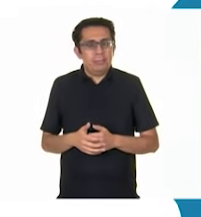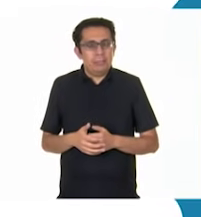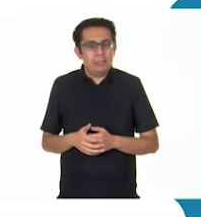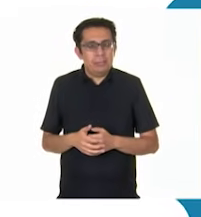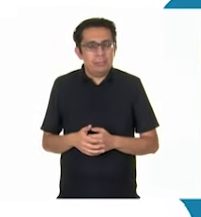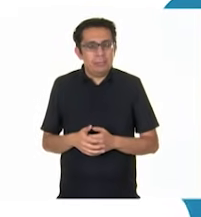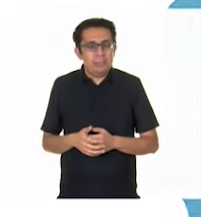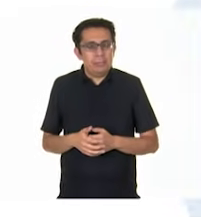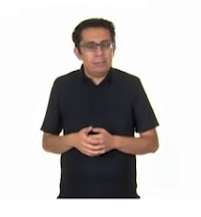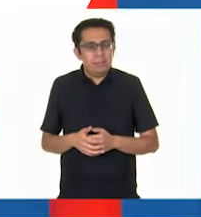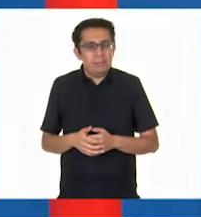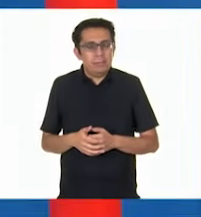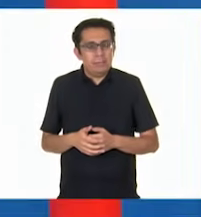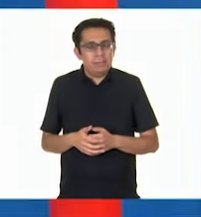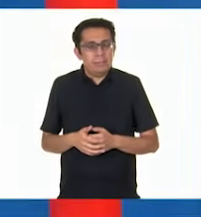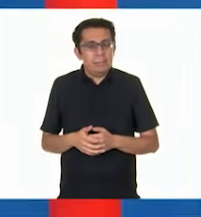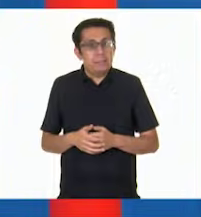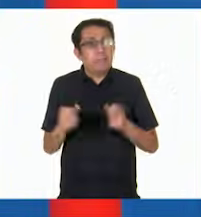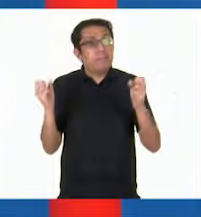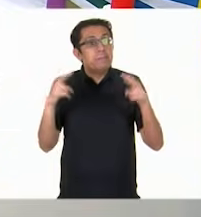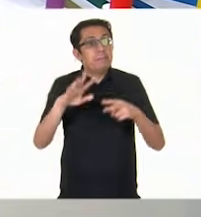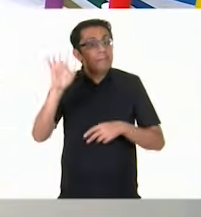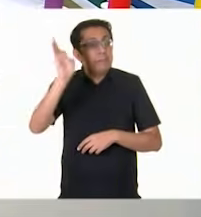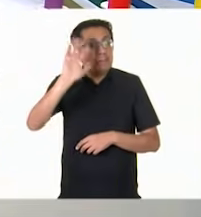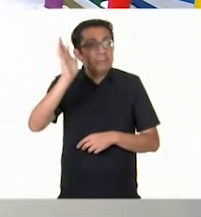.mx. ¡Nos vemos!